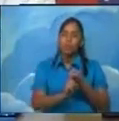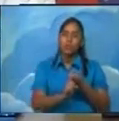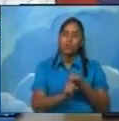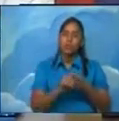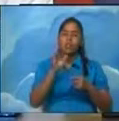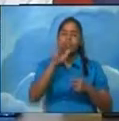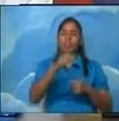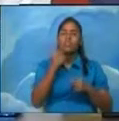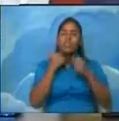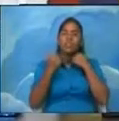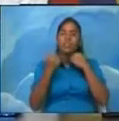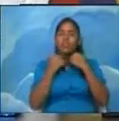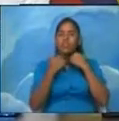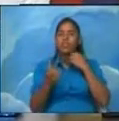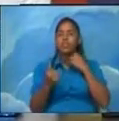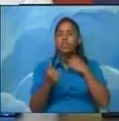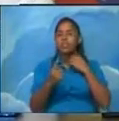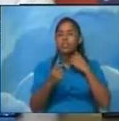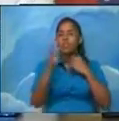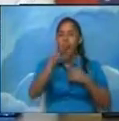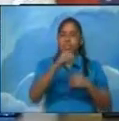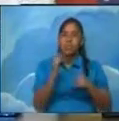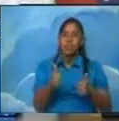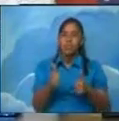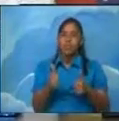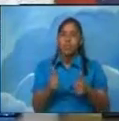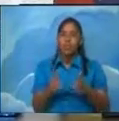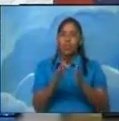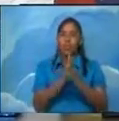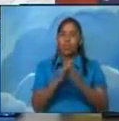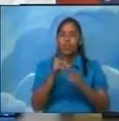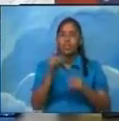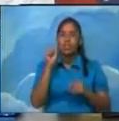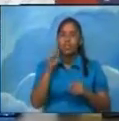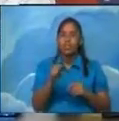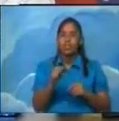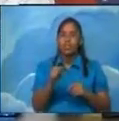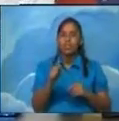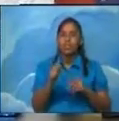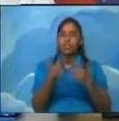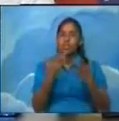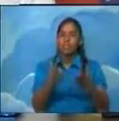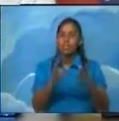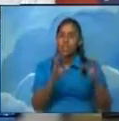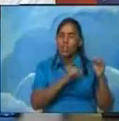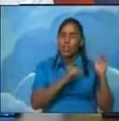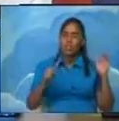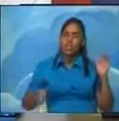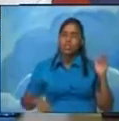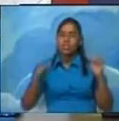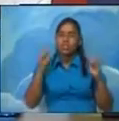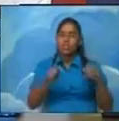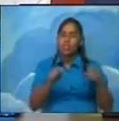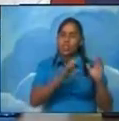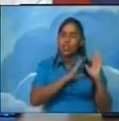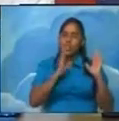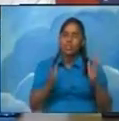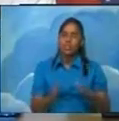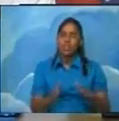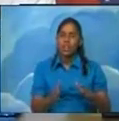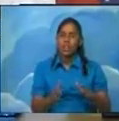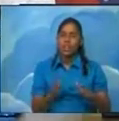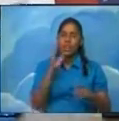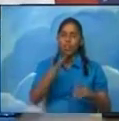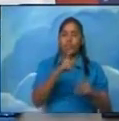¿Está enfermo? No está enfermo, él está bien. ¿No se ha entregado al Señor? Sí, él está entregado al Señor, hermano